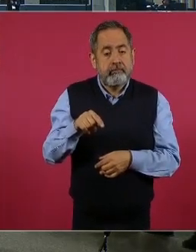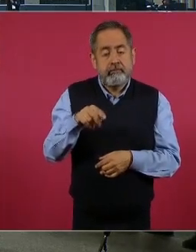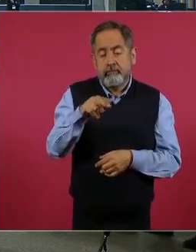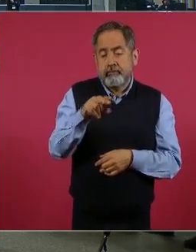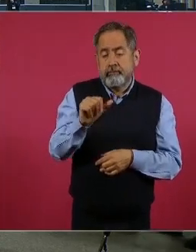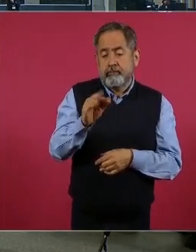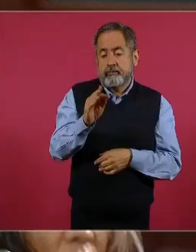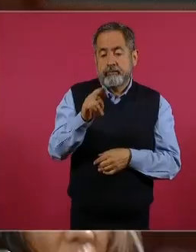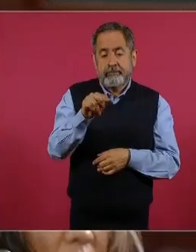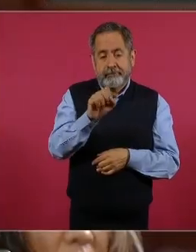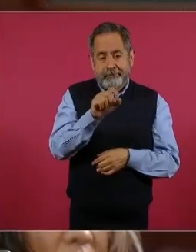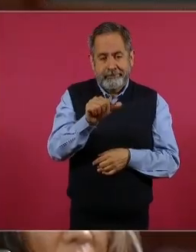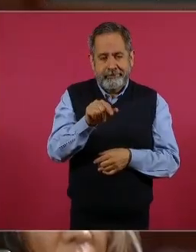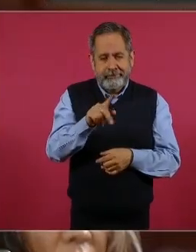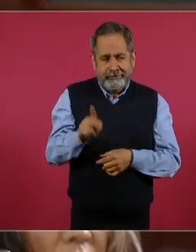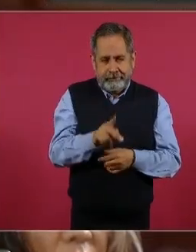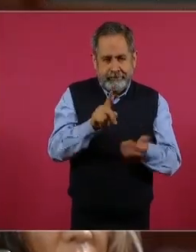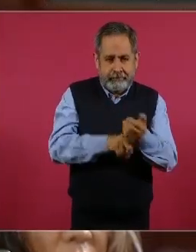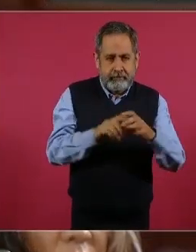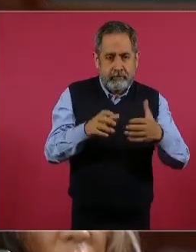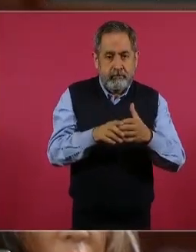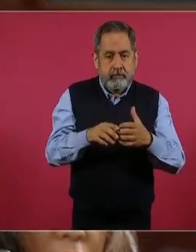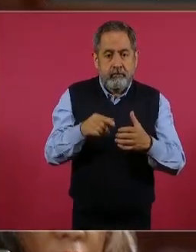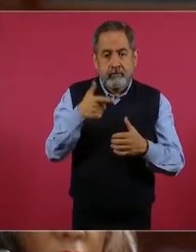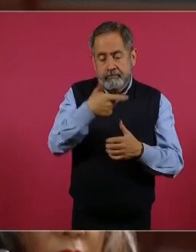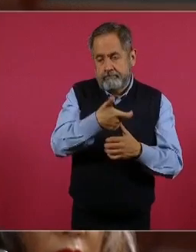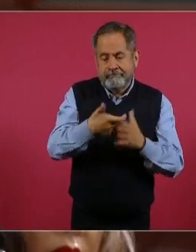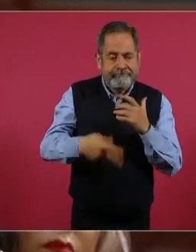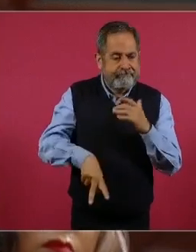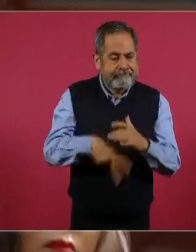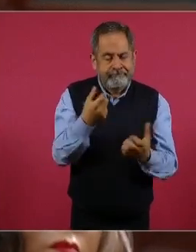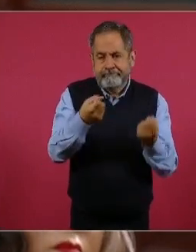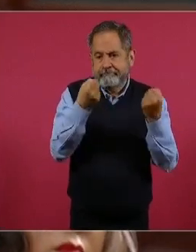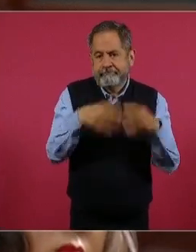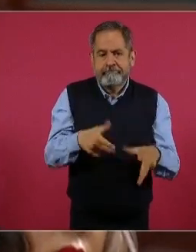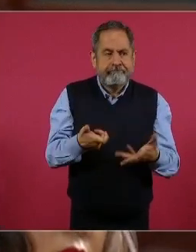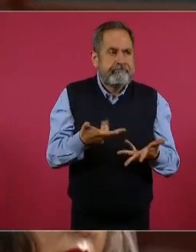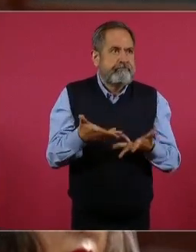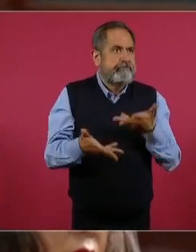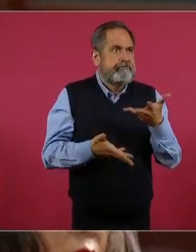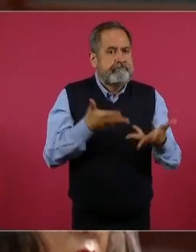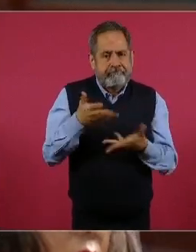Nacional de Desarrollo Rural había dejado un gran hueco